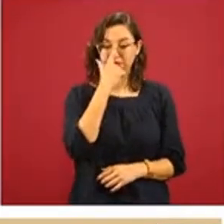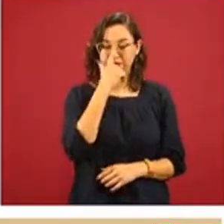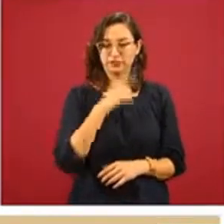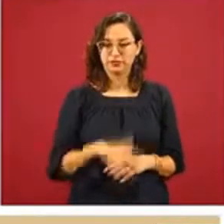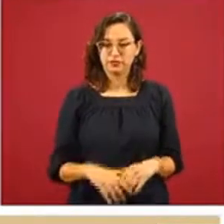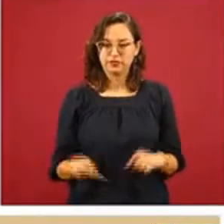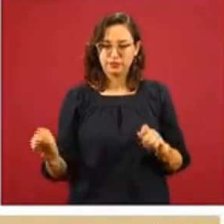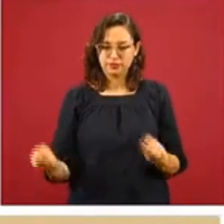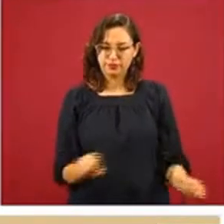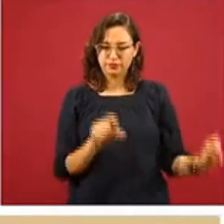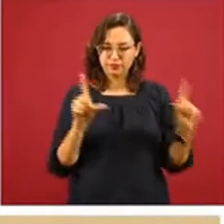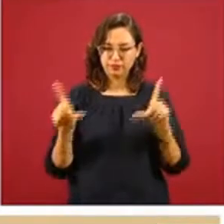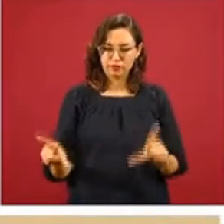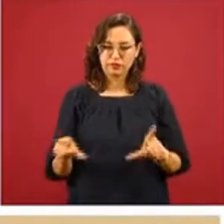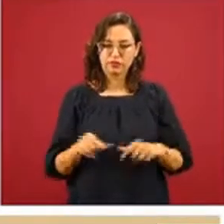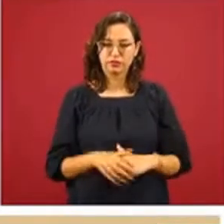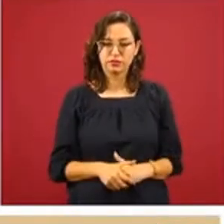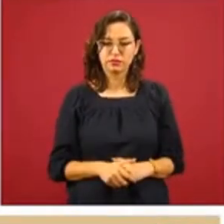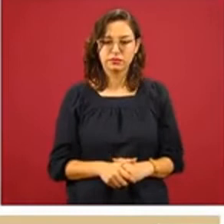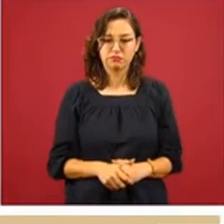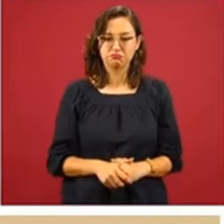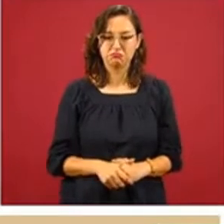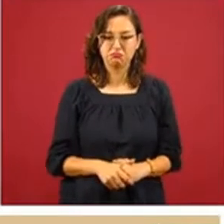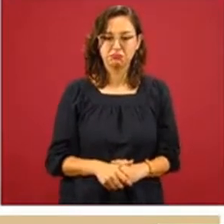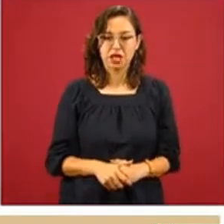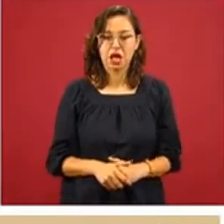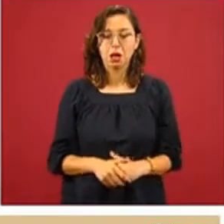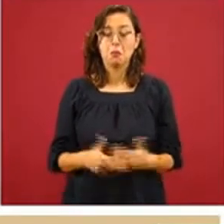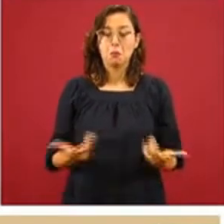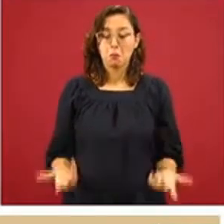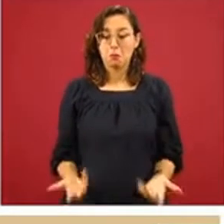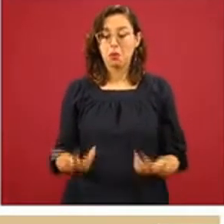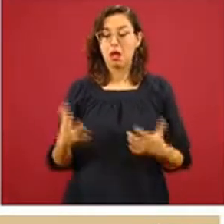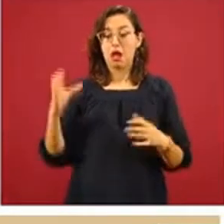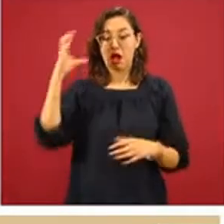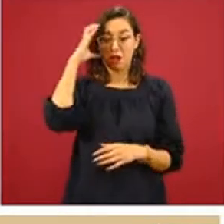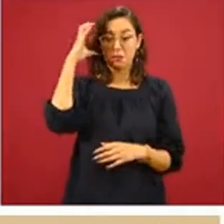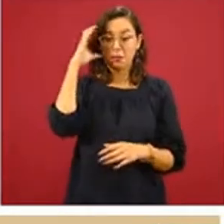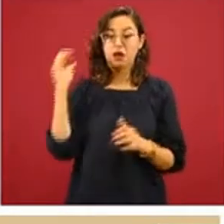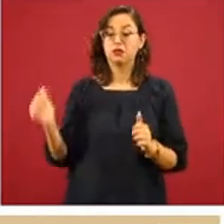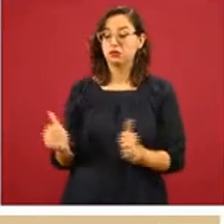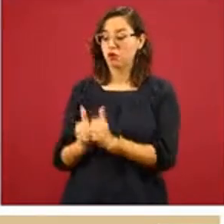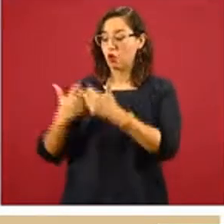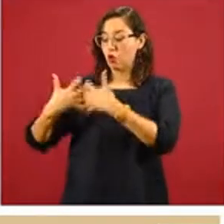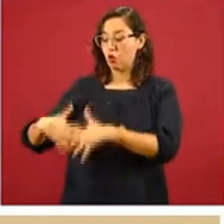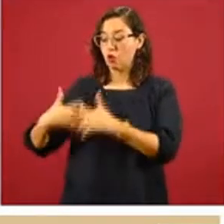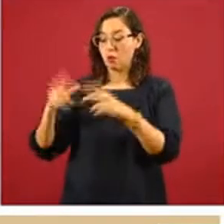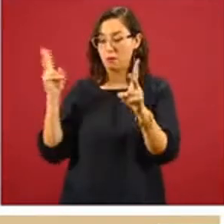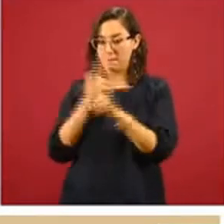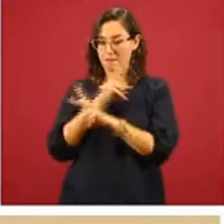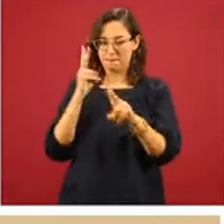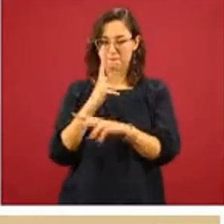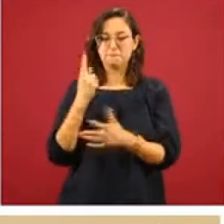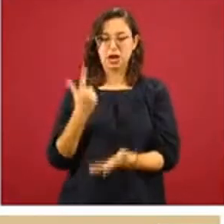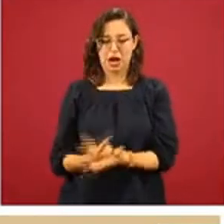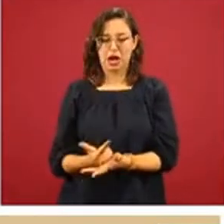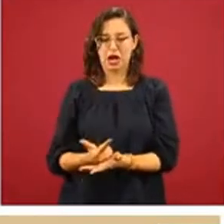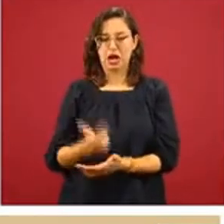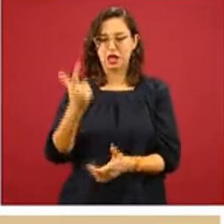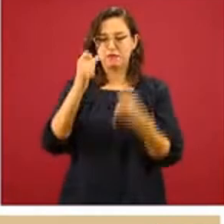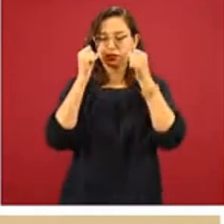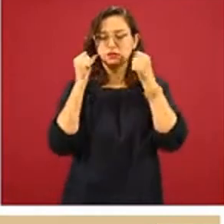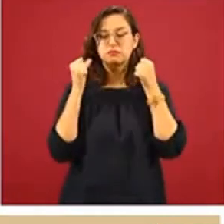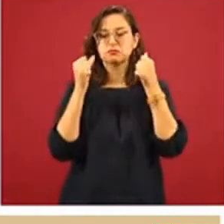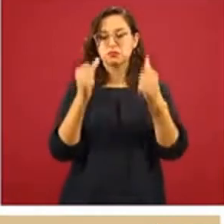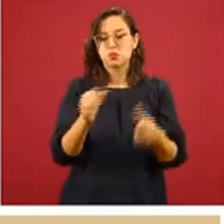la siguiente diapositiva, nos enfocamos en las camas con ventilador para los pacientes más graves y podemos ver